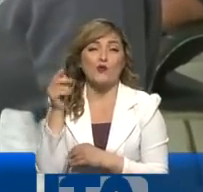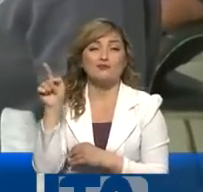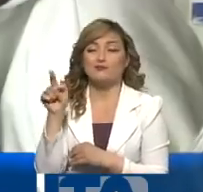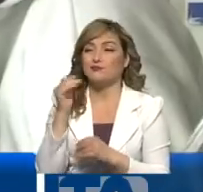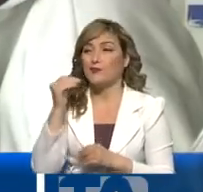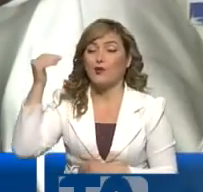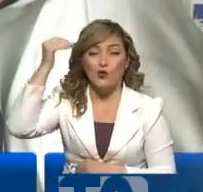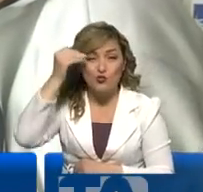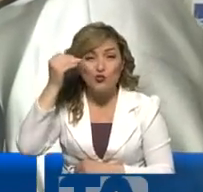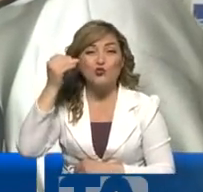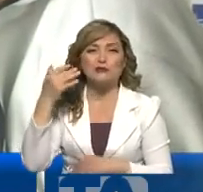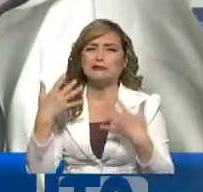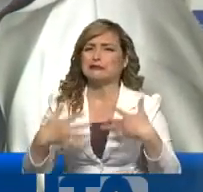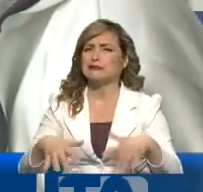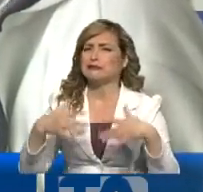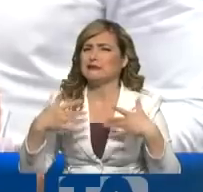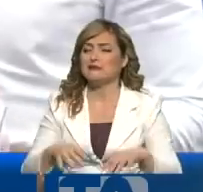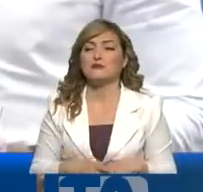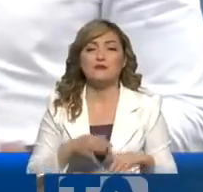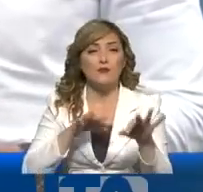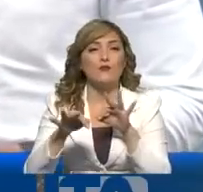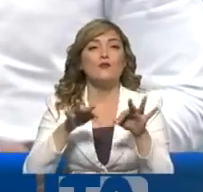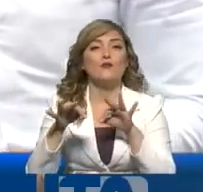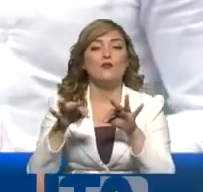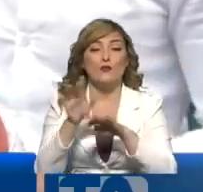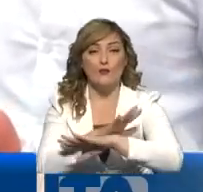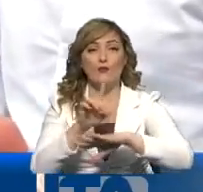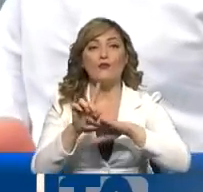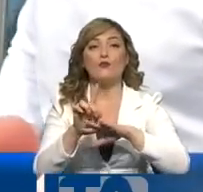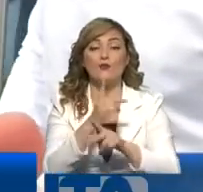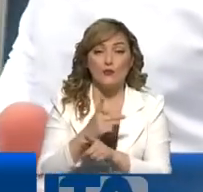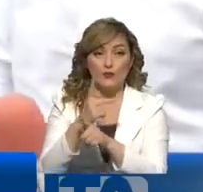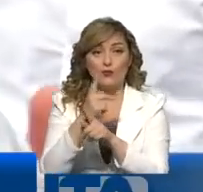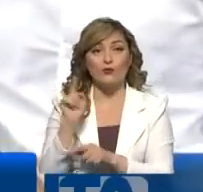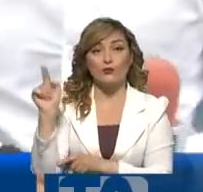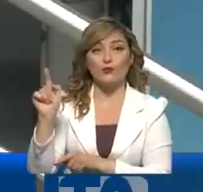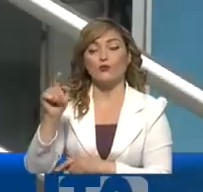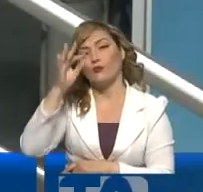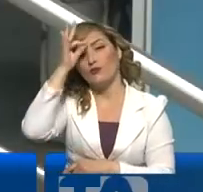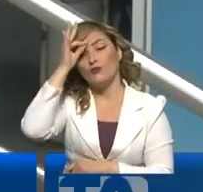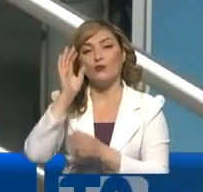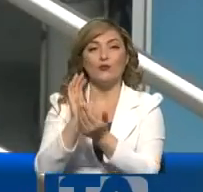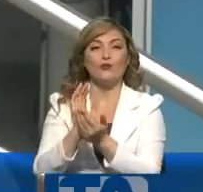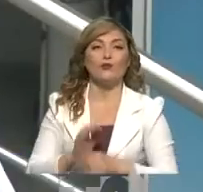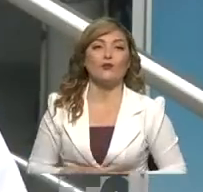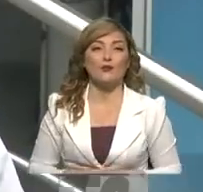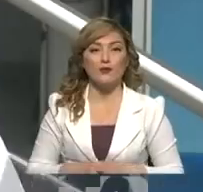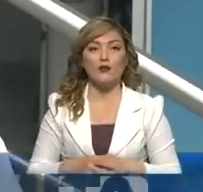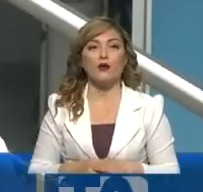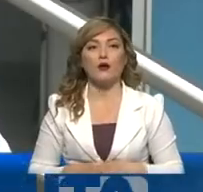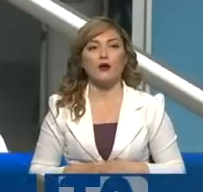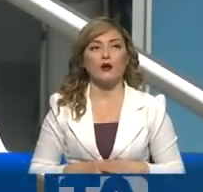empieza a afectar gravemente. Así lo explica el director de cuidados intensivos del HCAM. Llega en condiciones